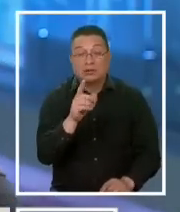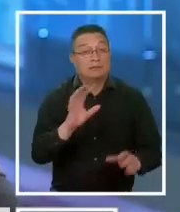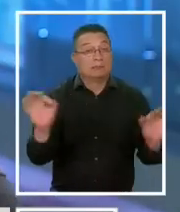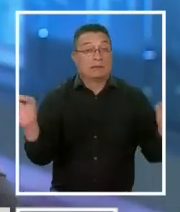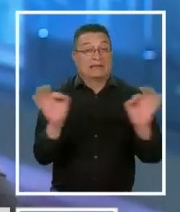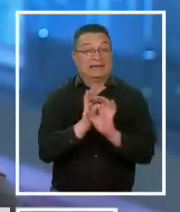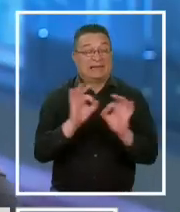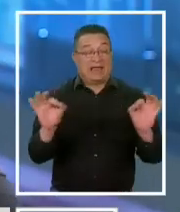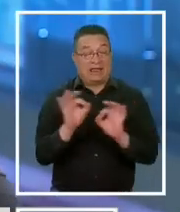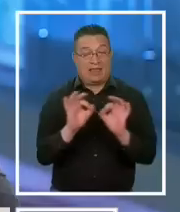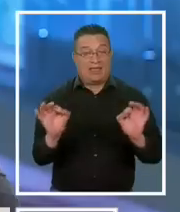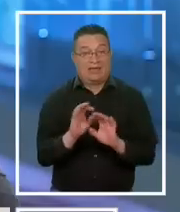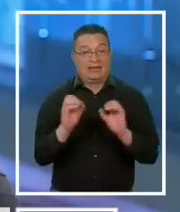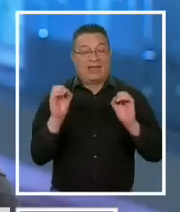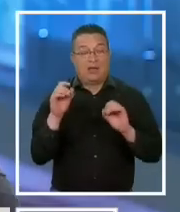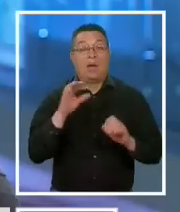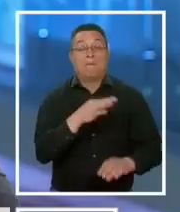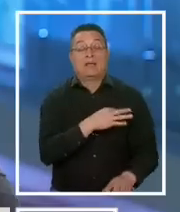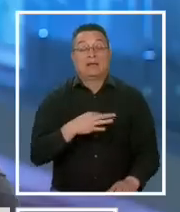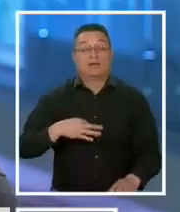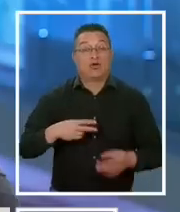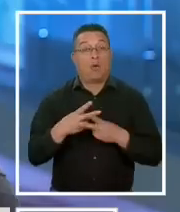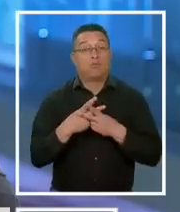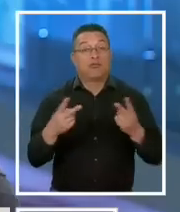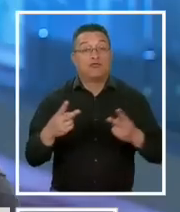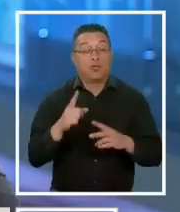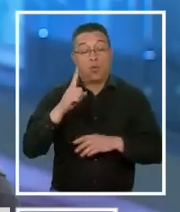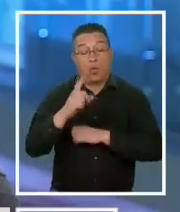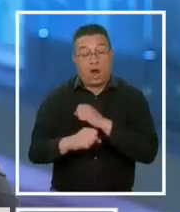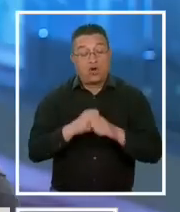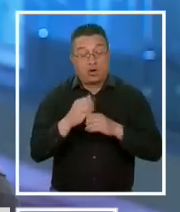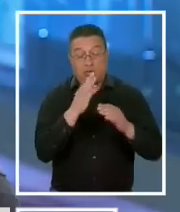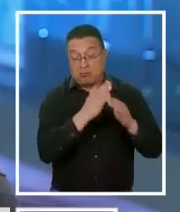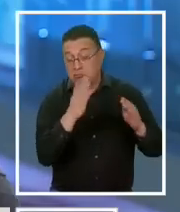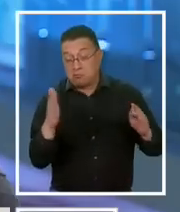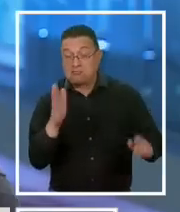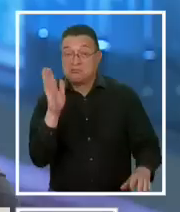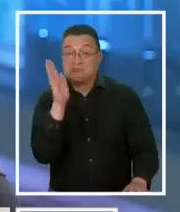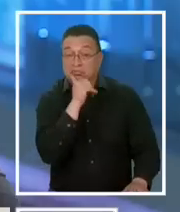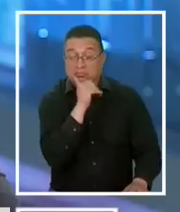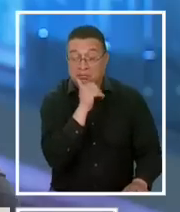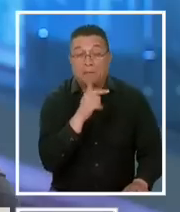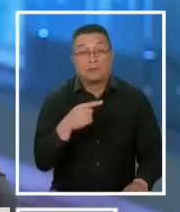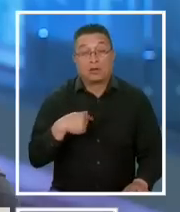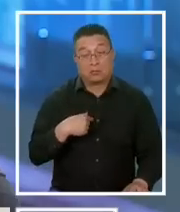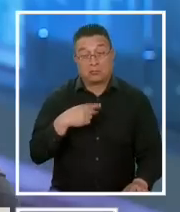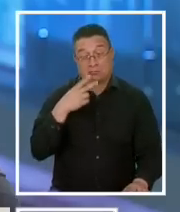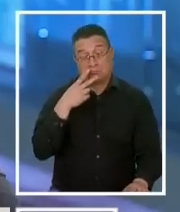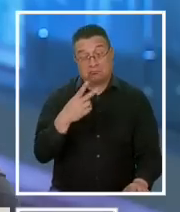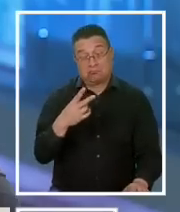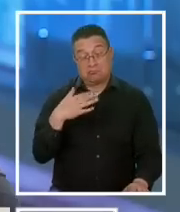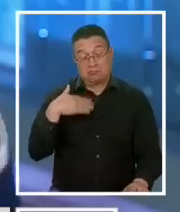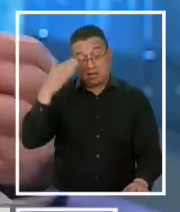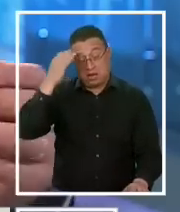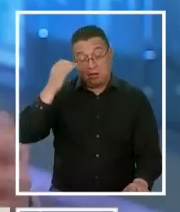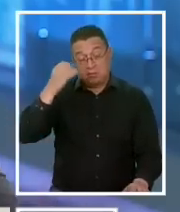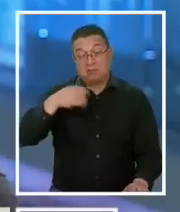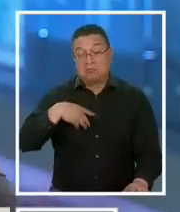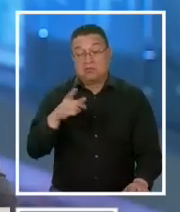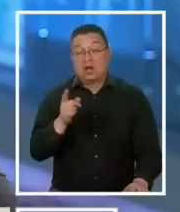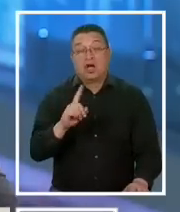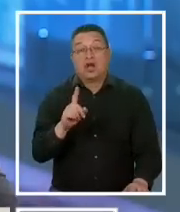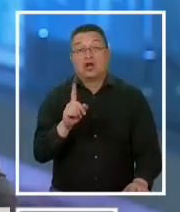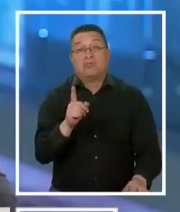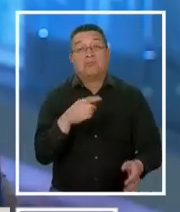de imputación por parte del ministerio público en todos los años posteriores por lo tanto en ese sentido Me parece que no que no era una cuestión que